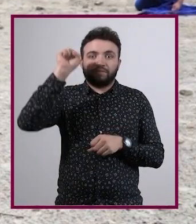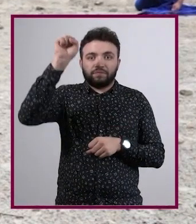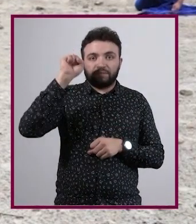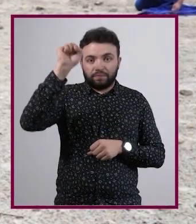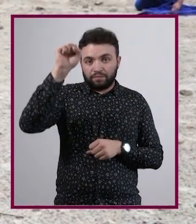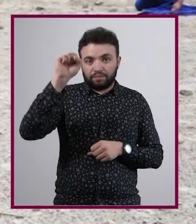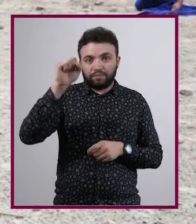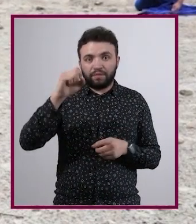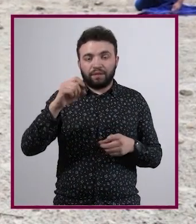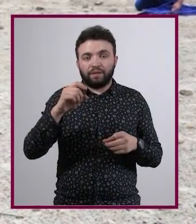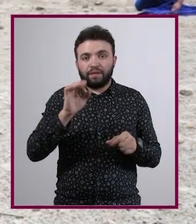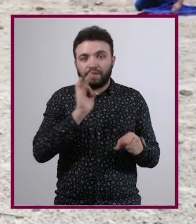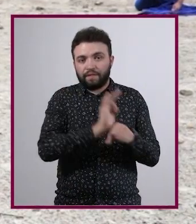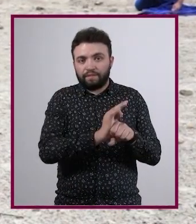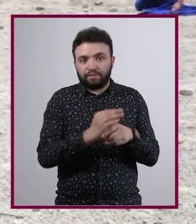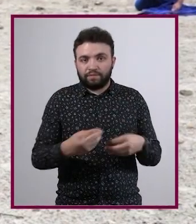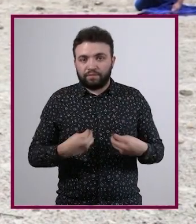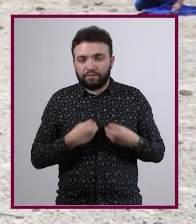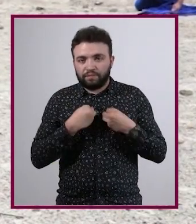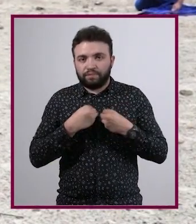vida,